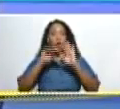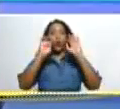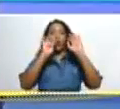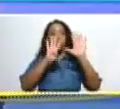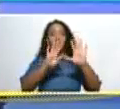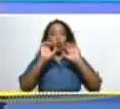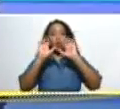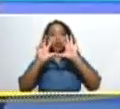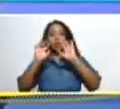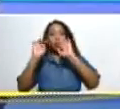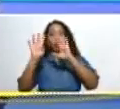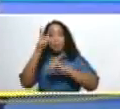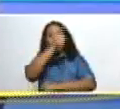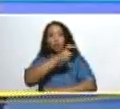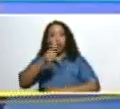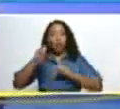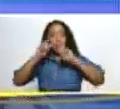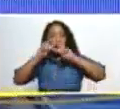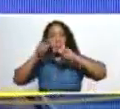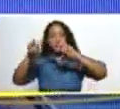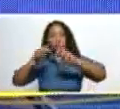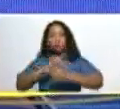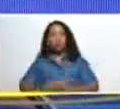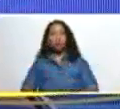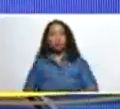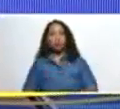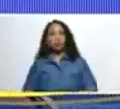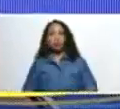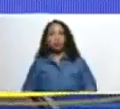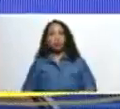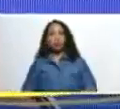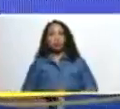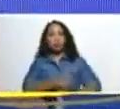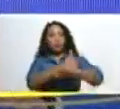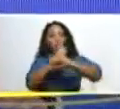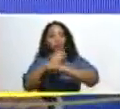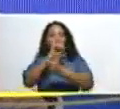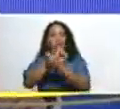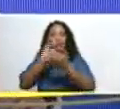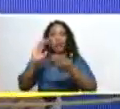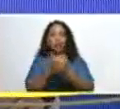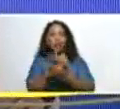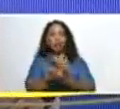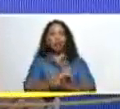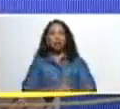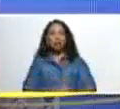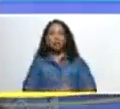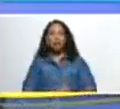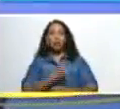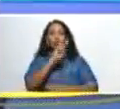3.989 personas en investigación. Armas de fuego incautadas